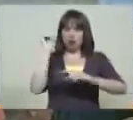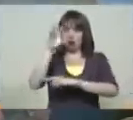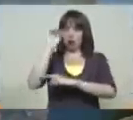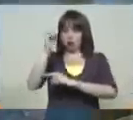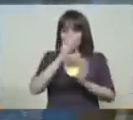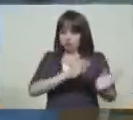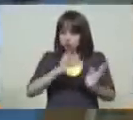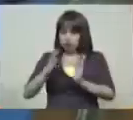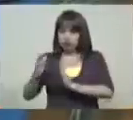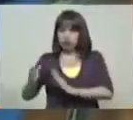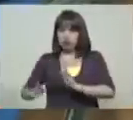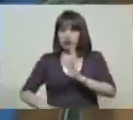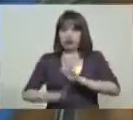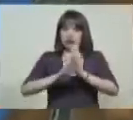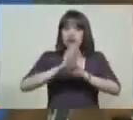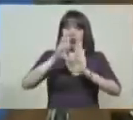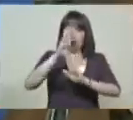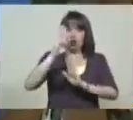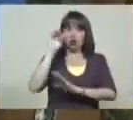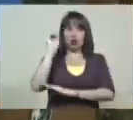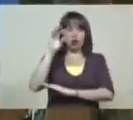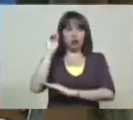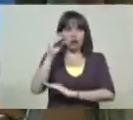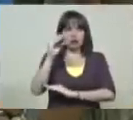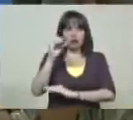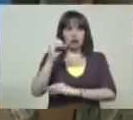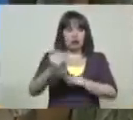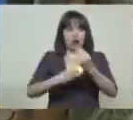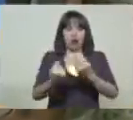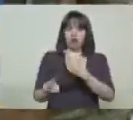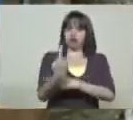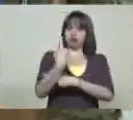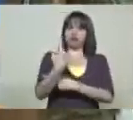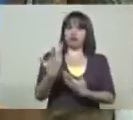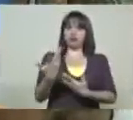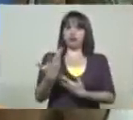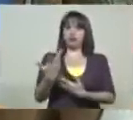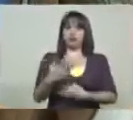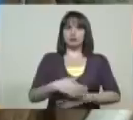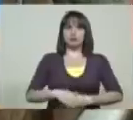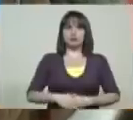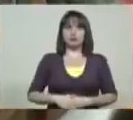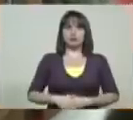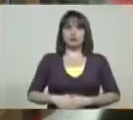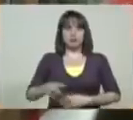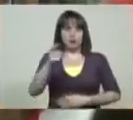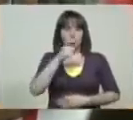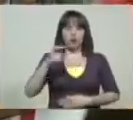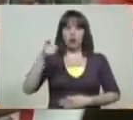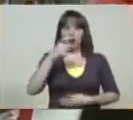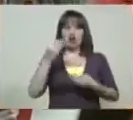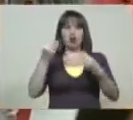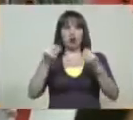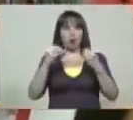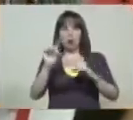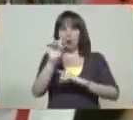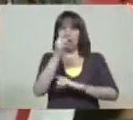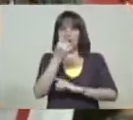y de desarrollo del Congreso nos obligan a buscar la fuente